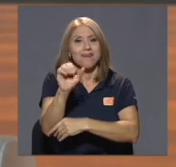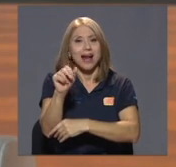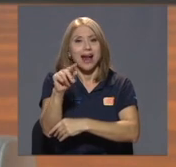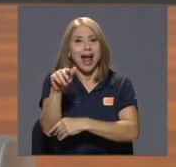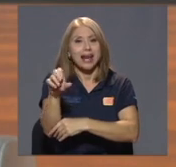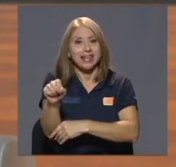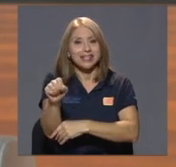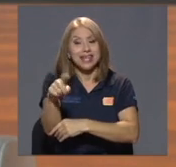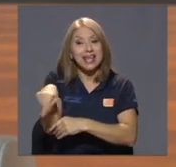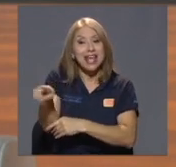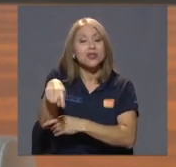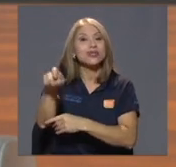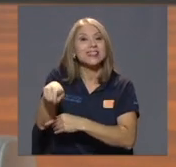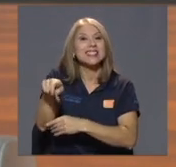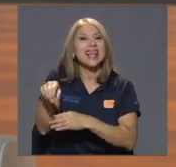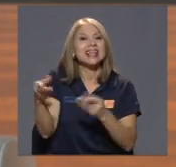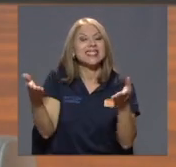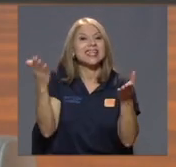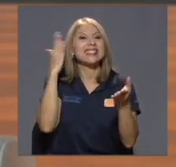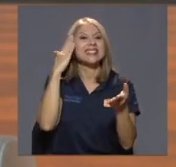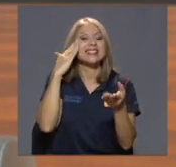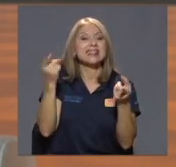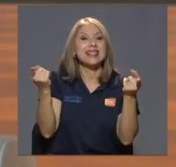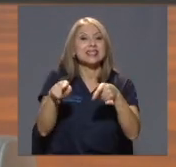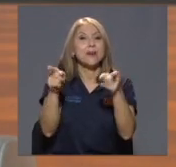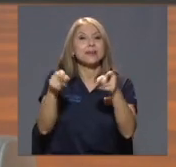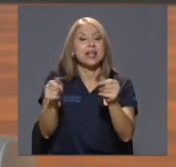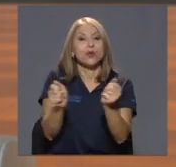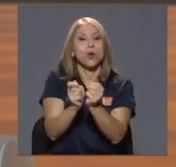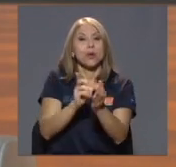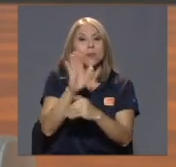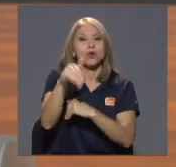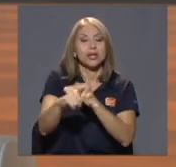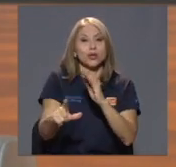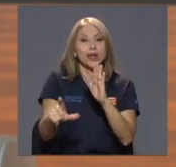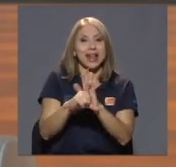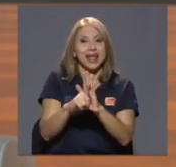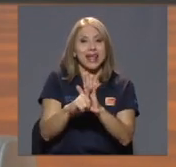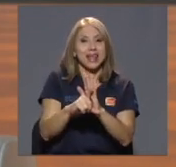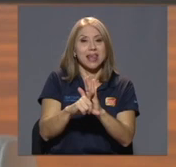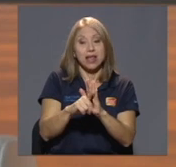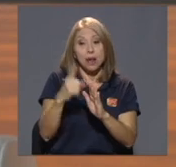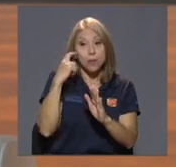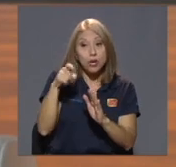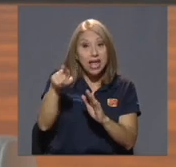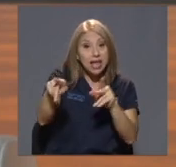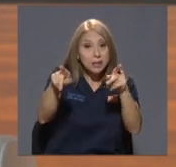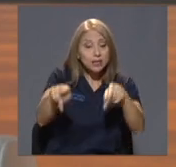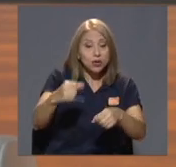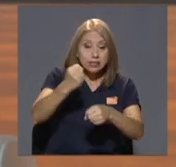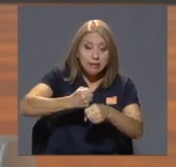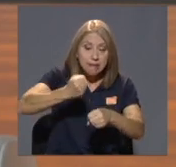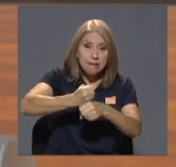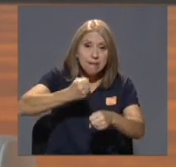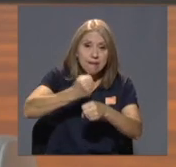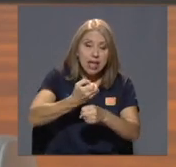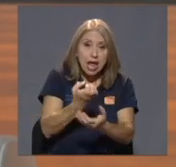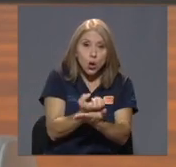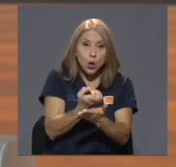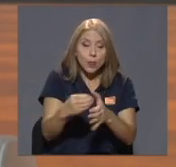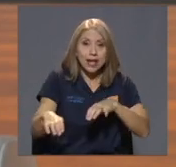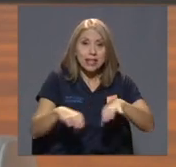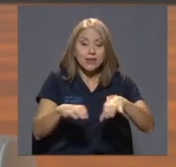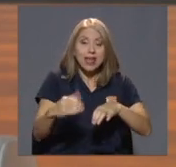ley que le permite a un número de personas dedicarse a una actividad económica y tener recursos para mantener a sus